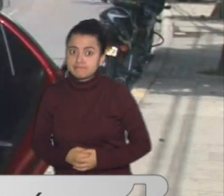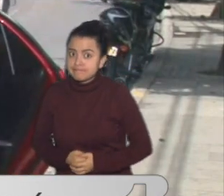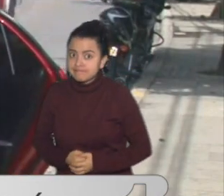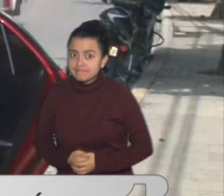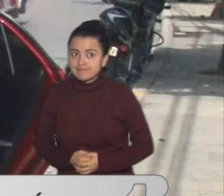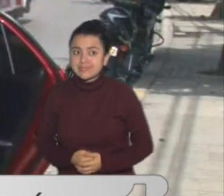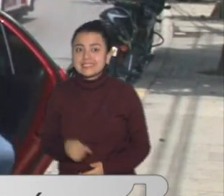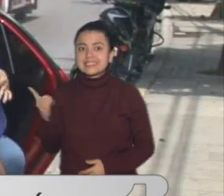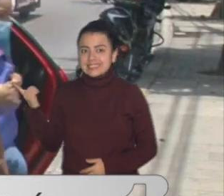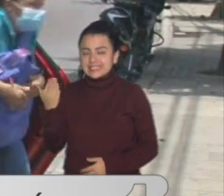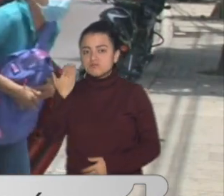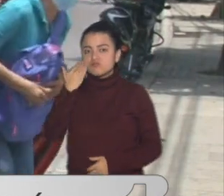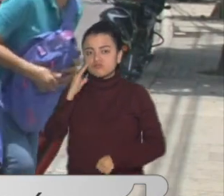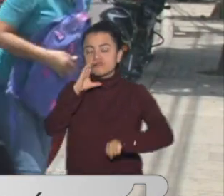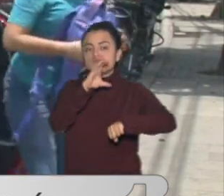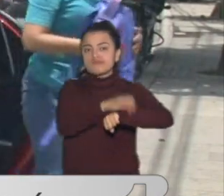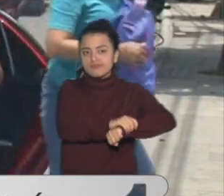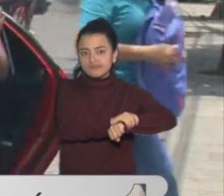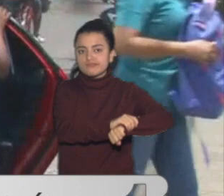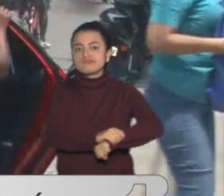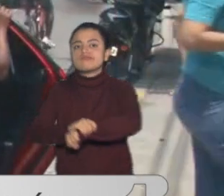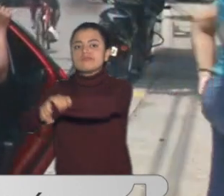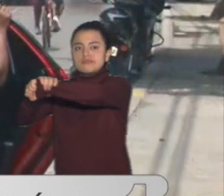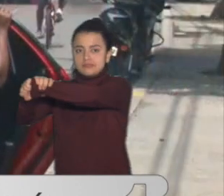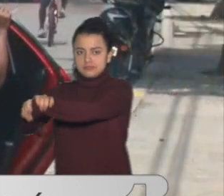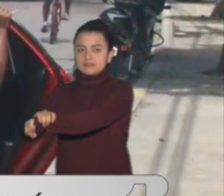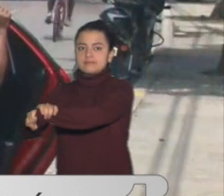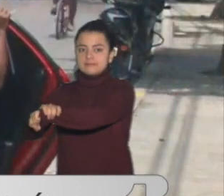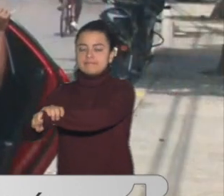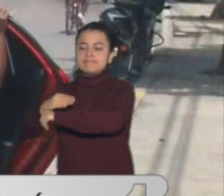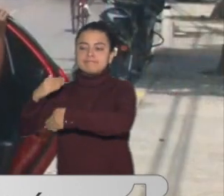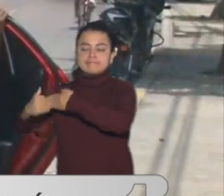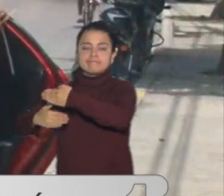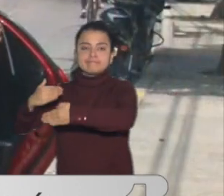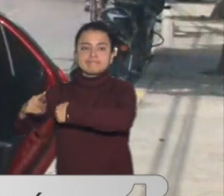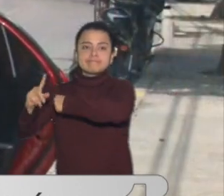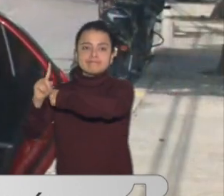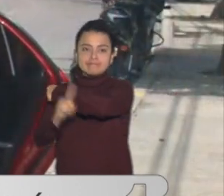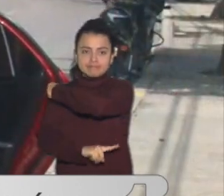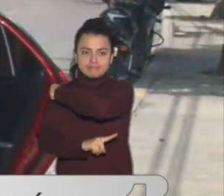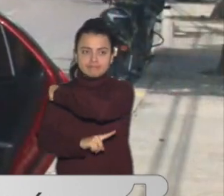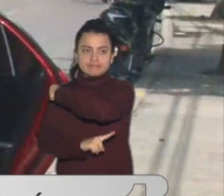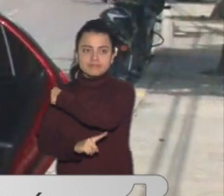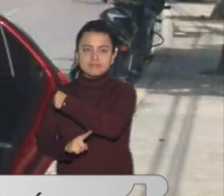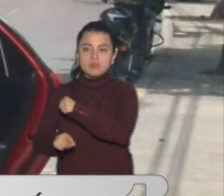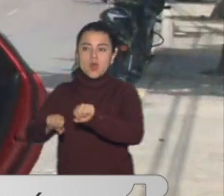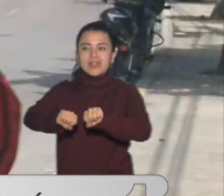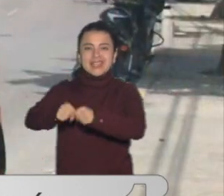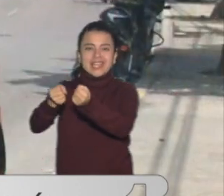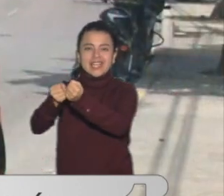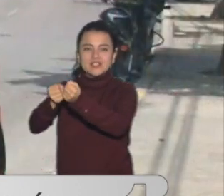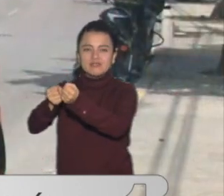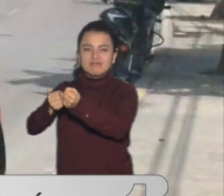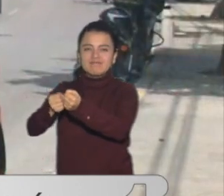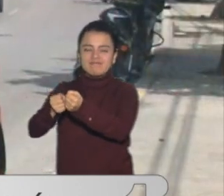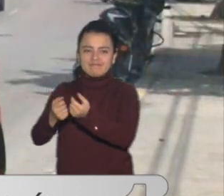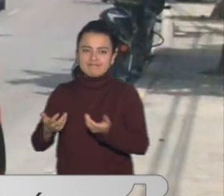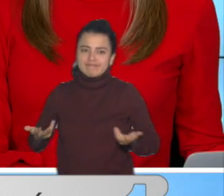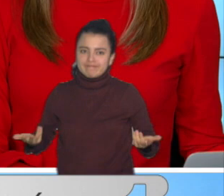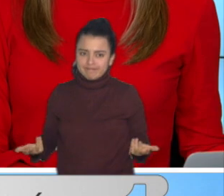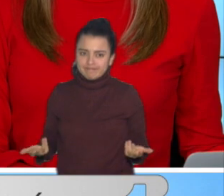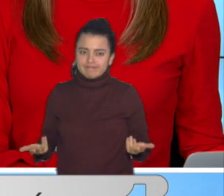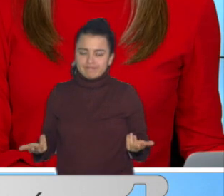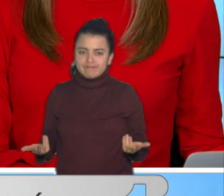Esa mujer fue capturada, enviada a un proceso de judicialización por daño en bien ajeno. Esto es todo